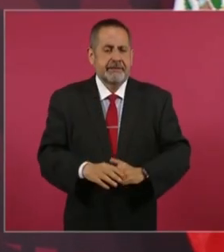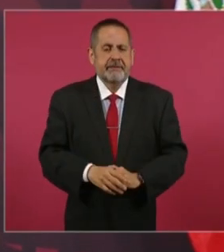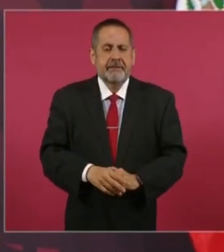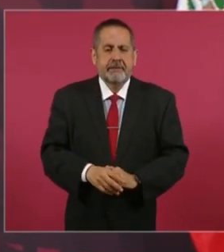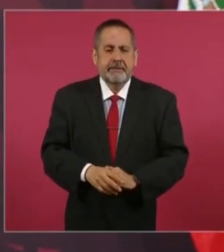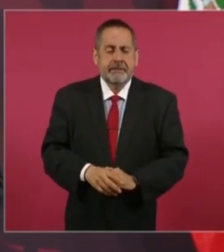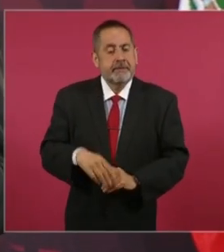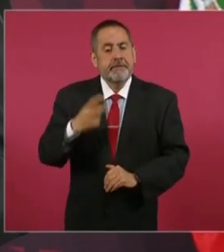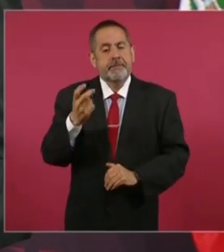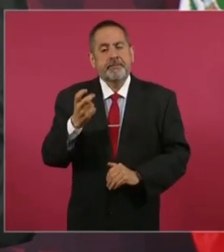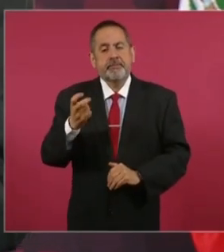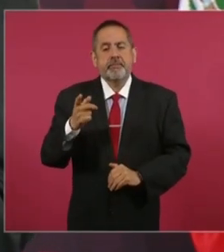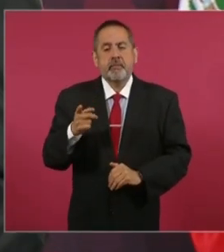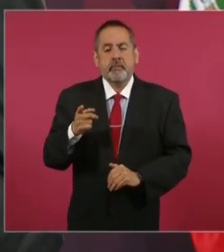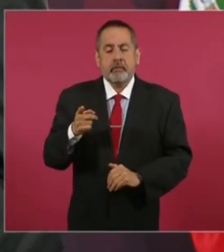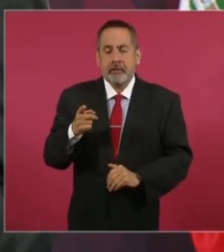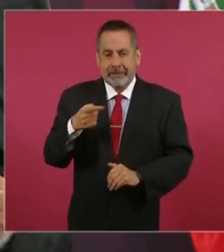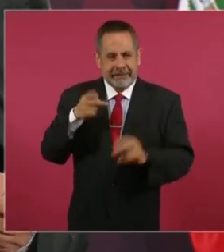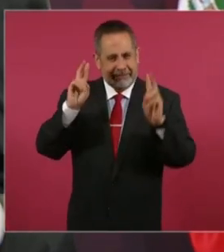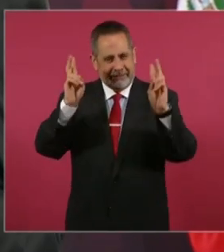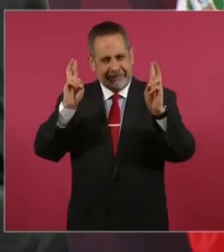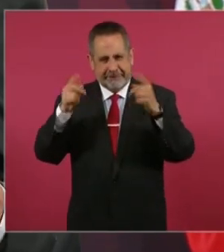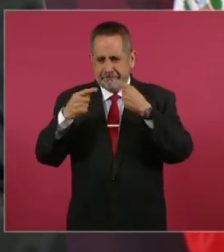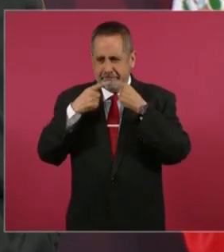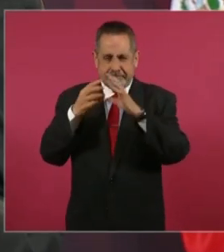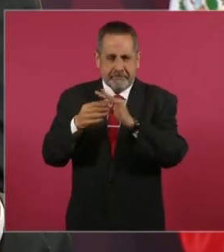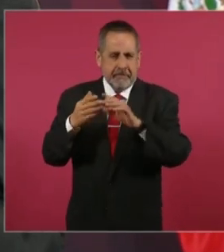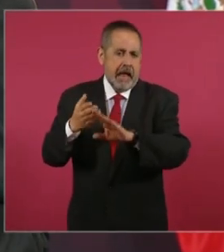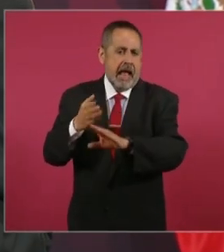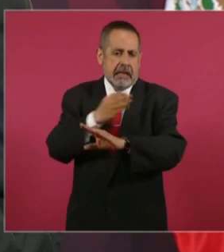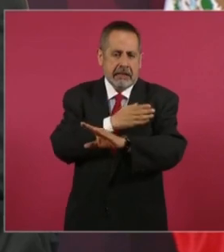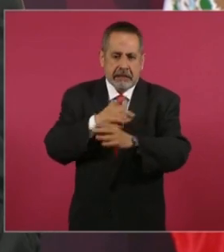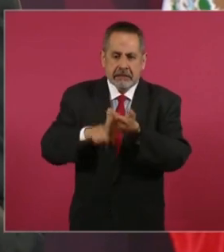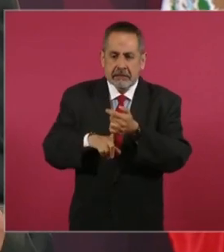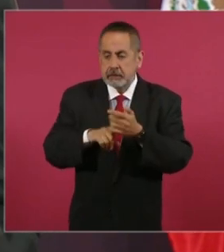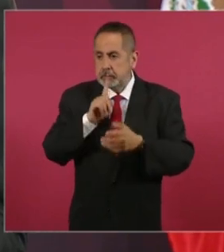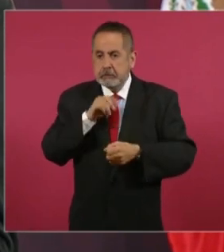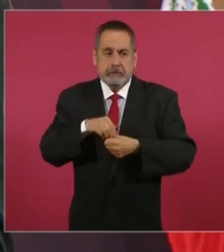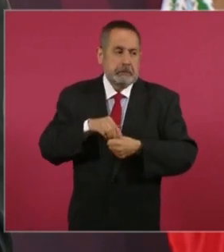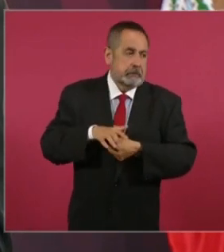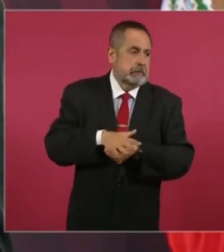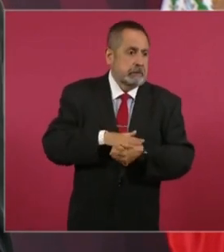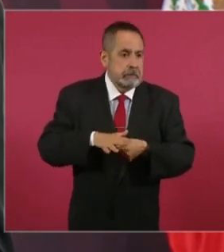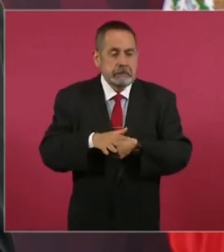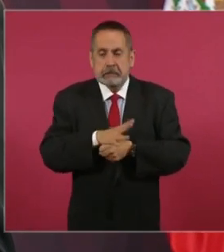entonces estos temas que antes eran tabú